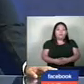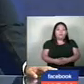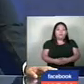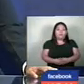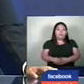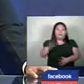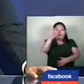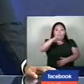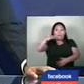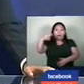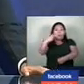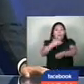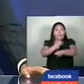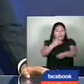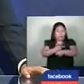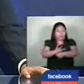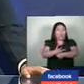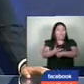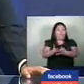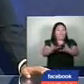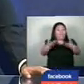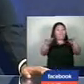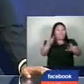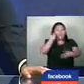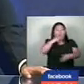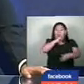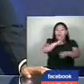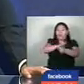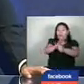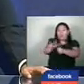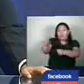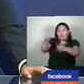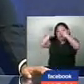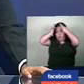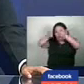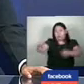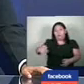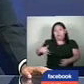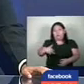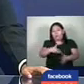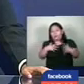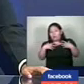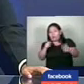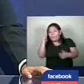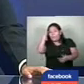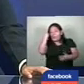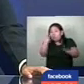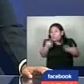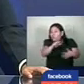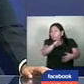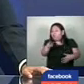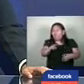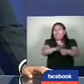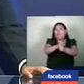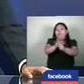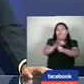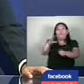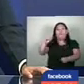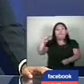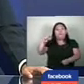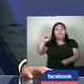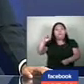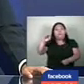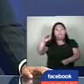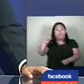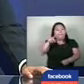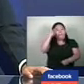Guatemala experimenta un incremento de casos por lo cual las autoridades de salud sospechan de la presencia de Omicron y piden mantener las